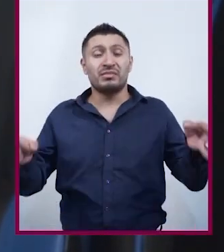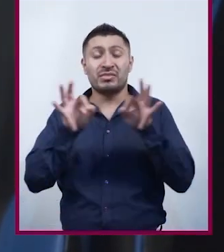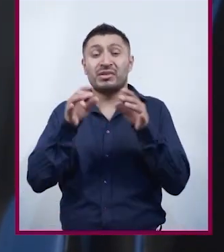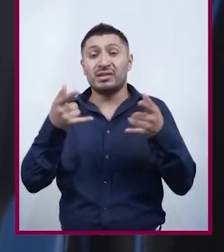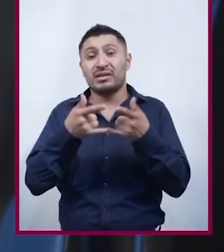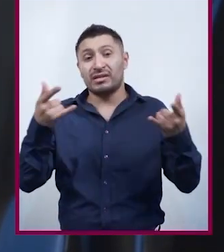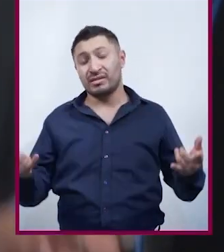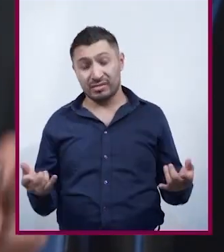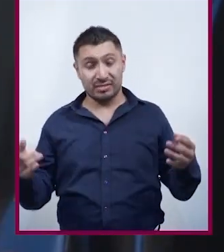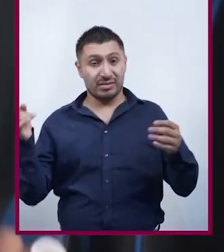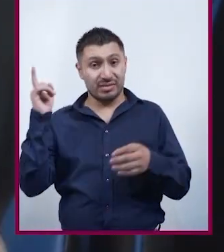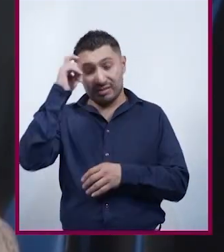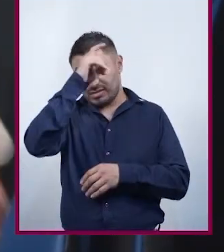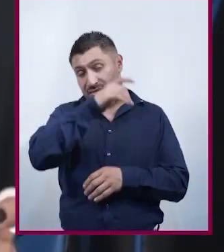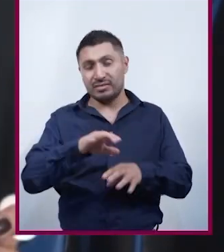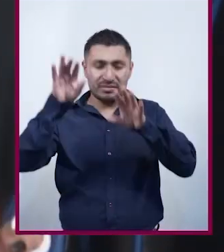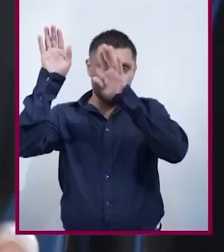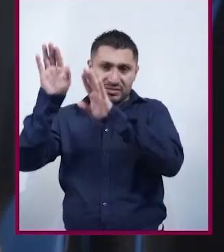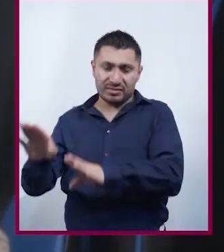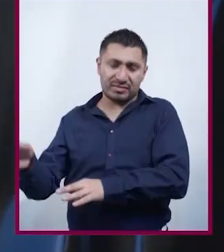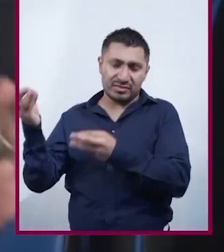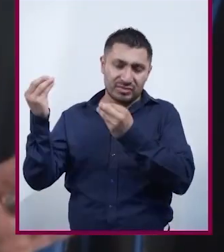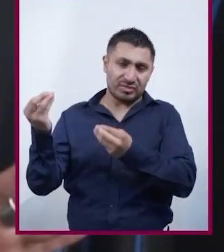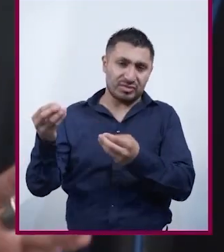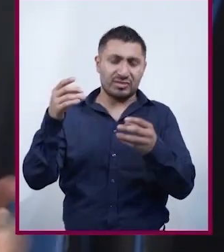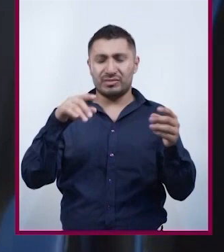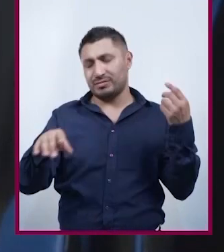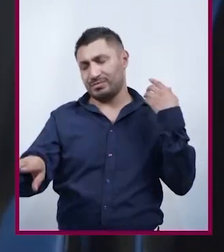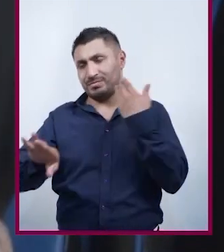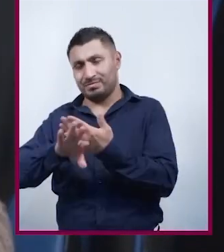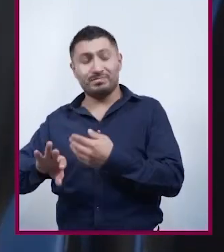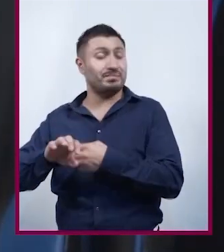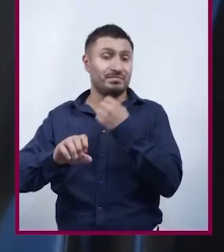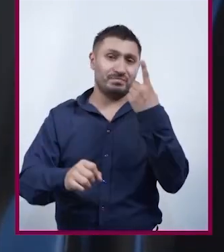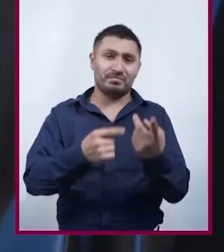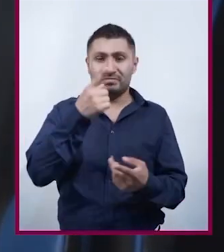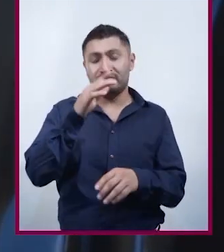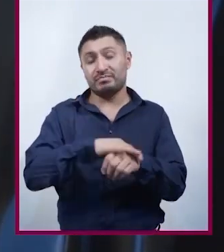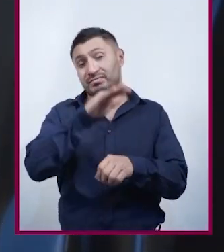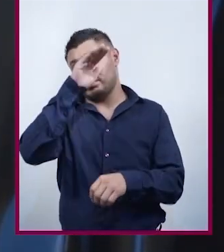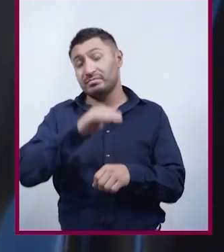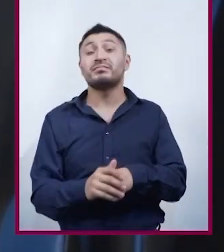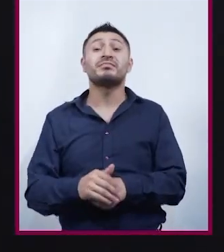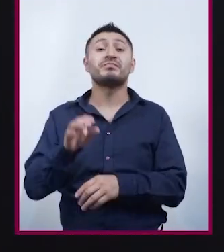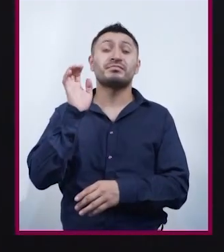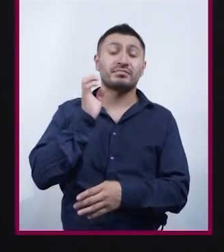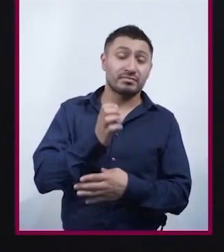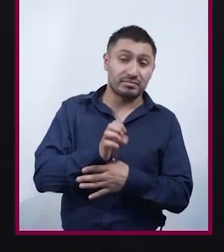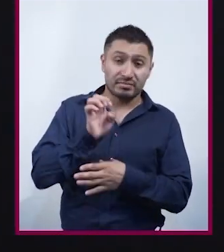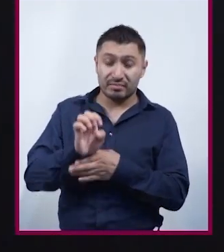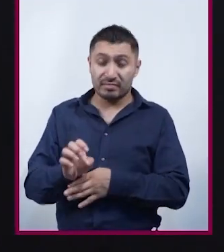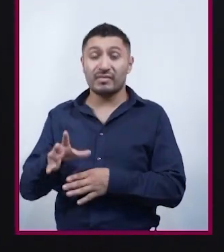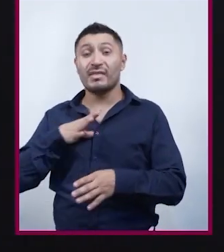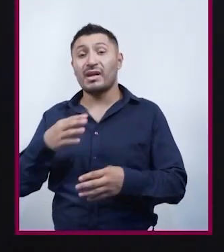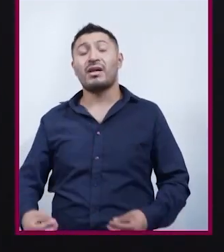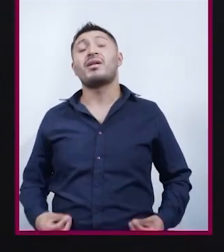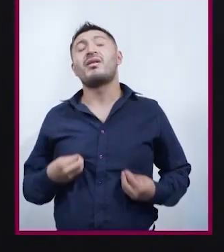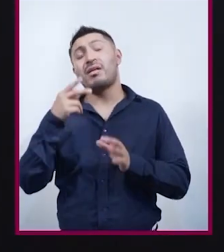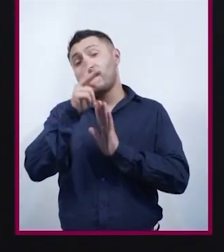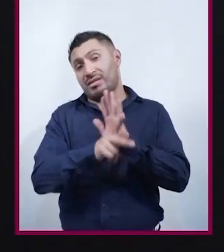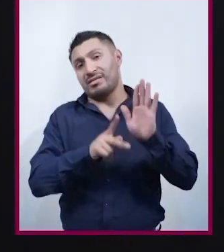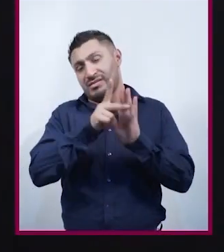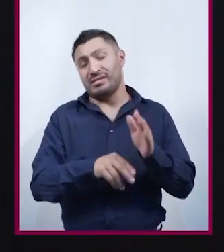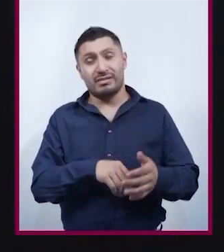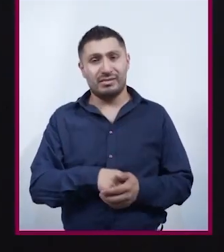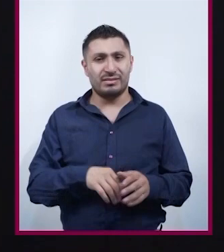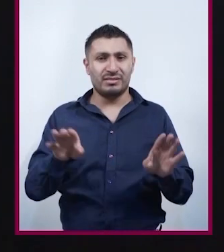hombre histórico complejo y polémico, venerado por muchos y denostado por algunos más. Estamos pues ante una vida